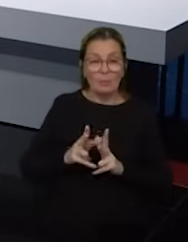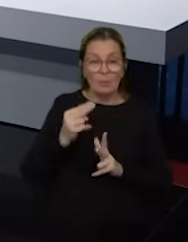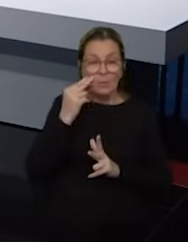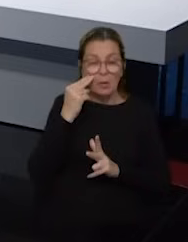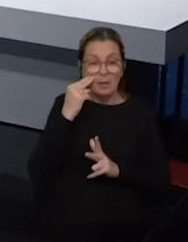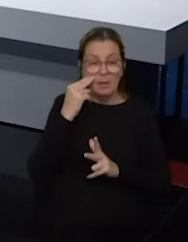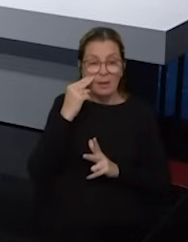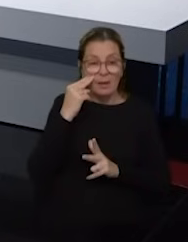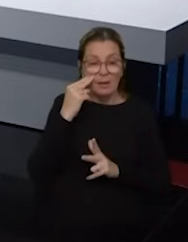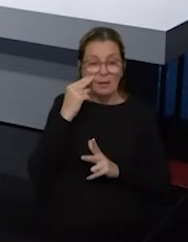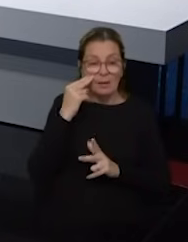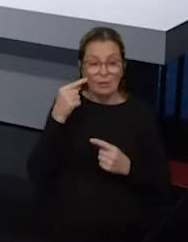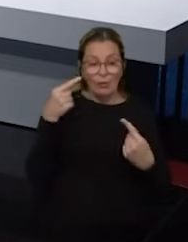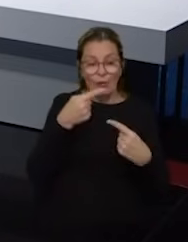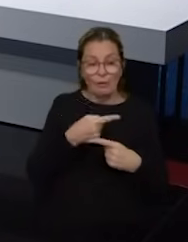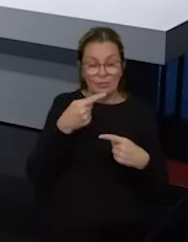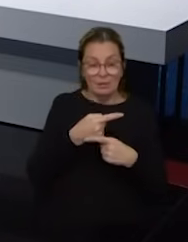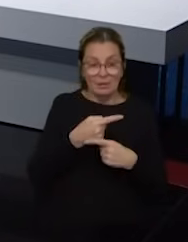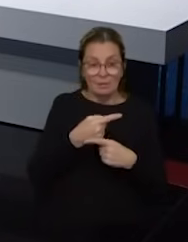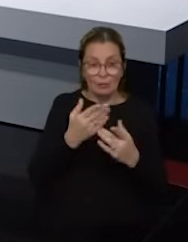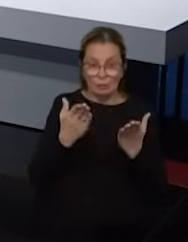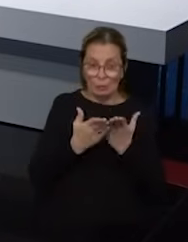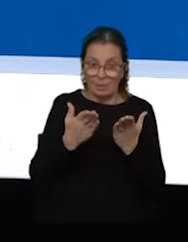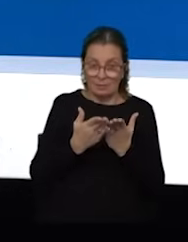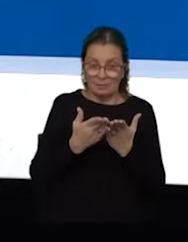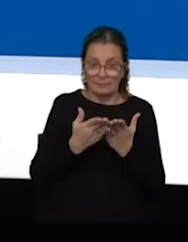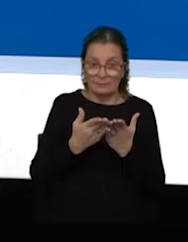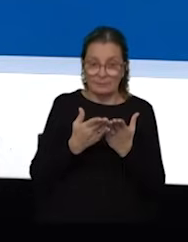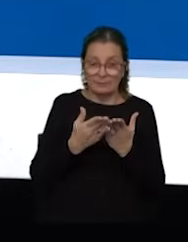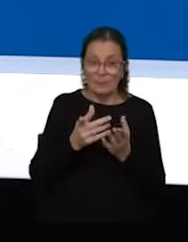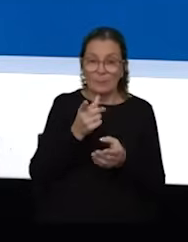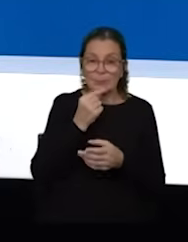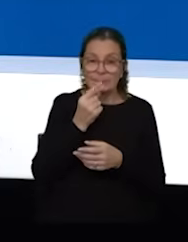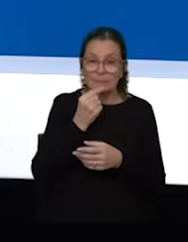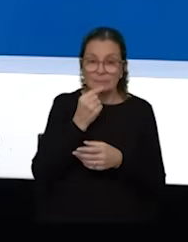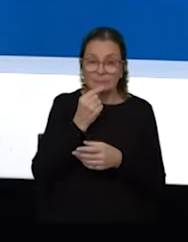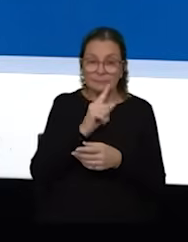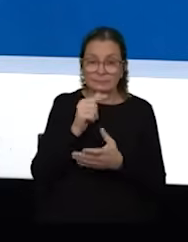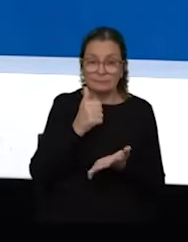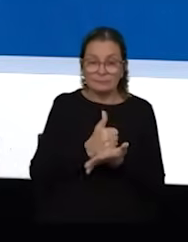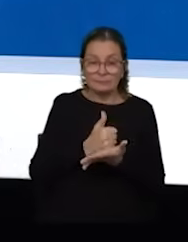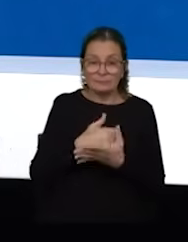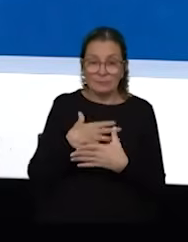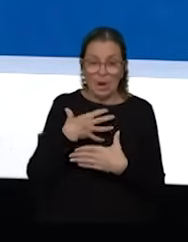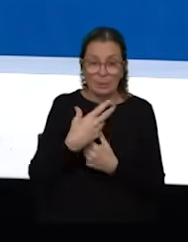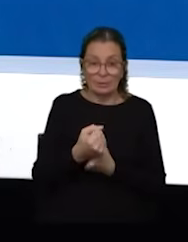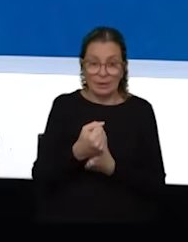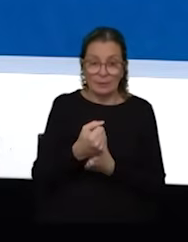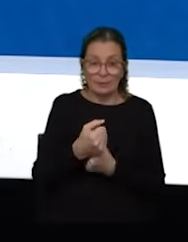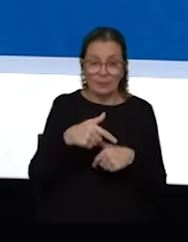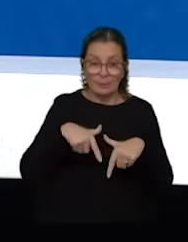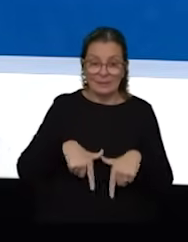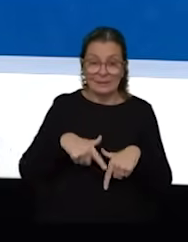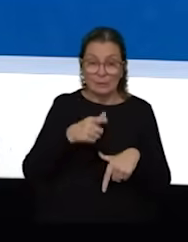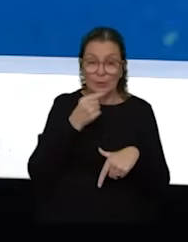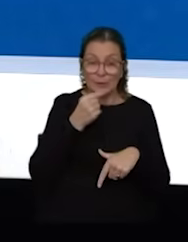abusos y ahí tenemos un combo donde tenemos una policía que no está siendo apoyada por el Ministerio del